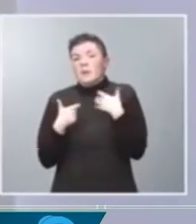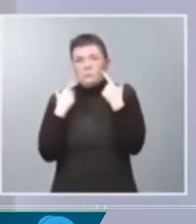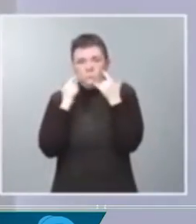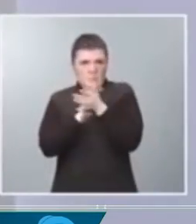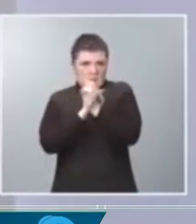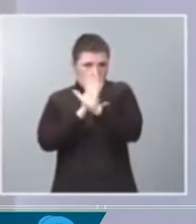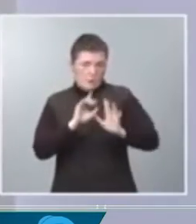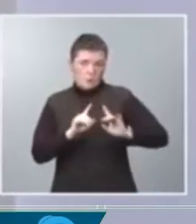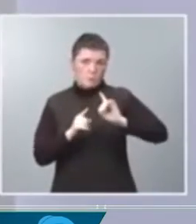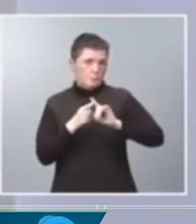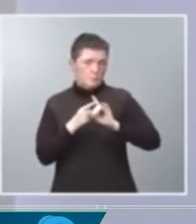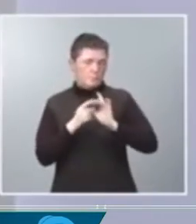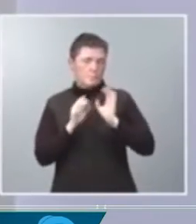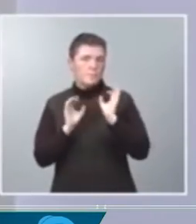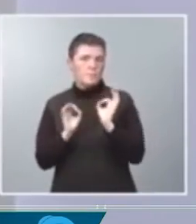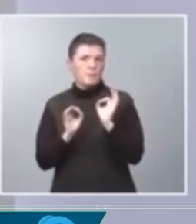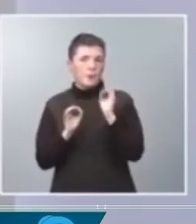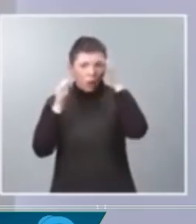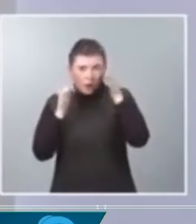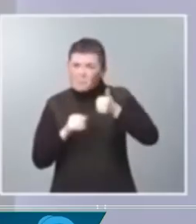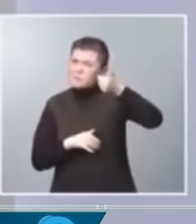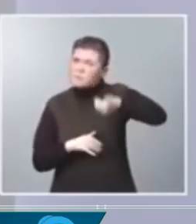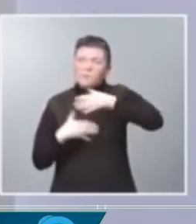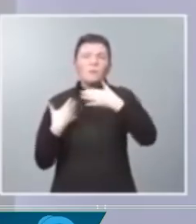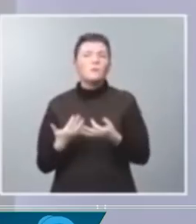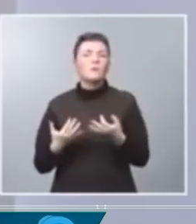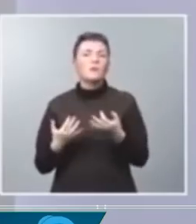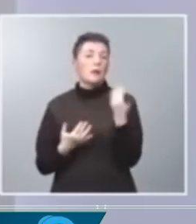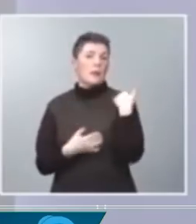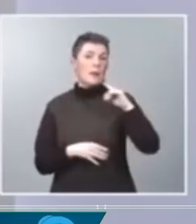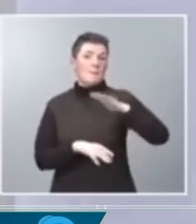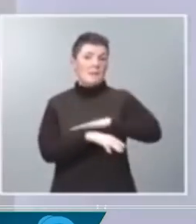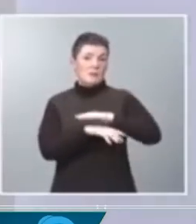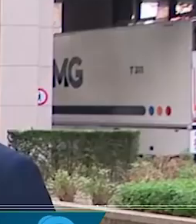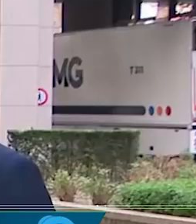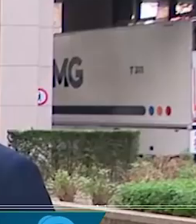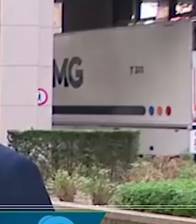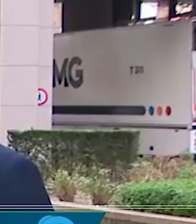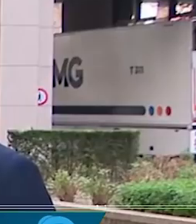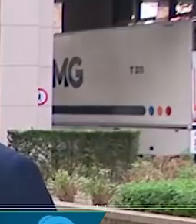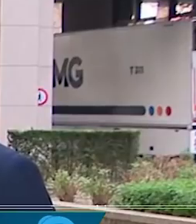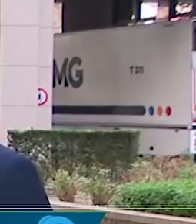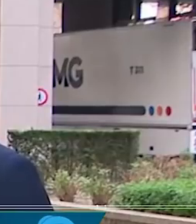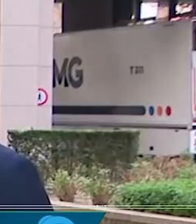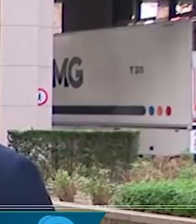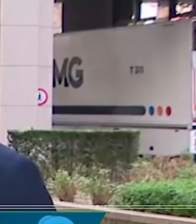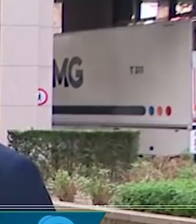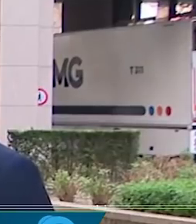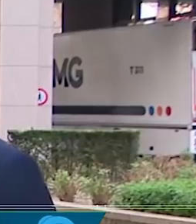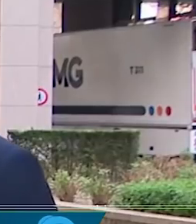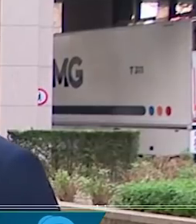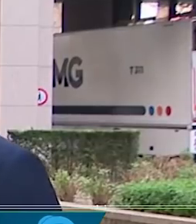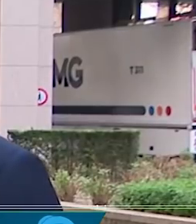120 por ciento es la relación de deuda pib y la relación de deuda ojo la relación de deuda según